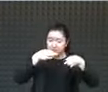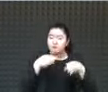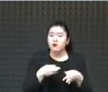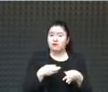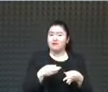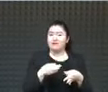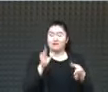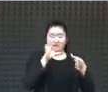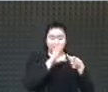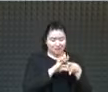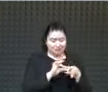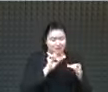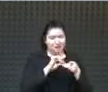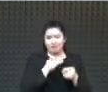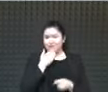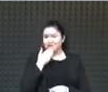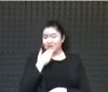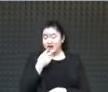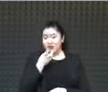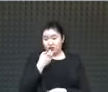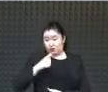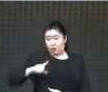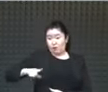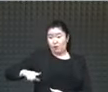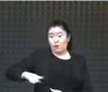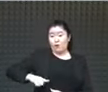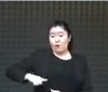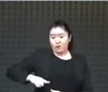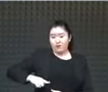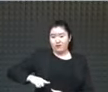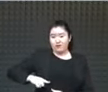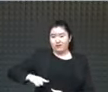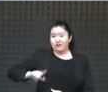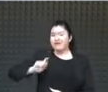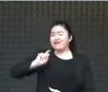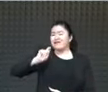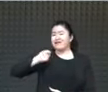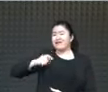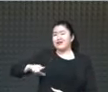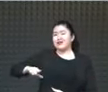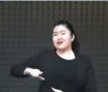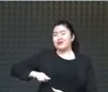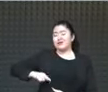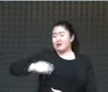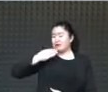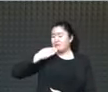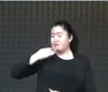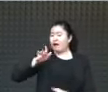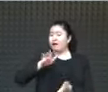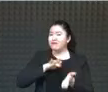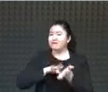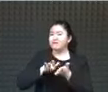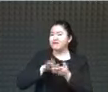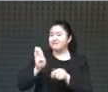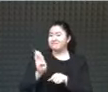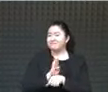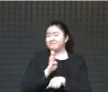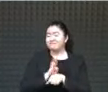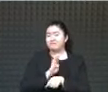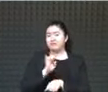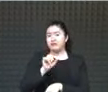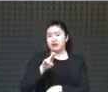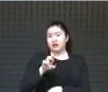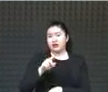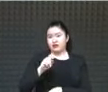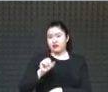Esa es la obligación del Estado. Eso es lo que llamamos el Estado de bienestar. Y eso fue lo que se perdió durante el neoliberalismo.